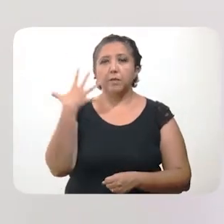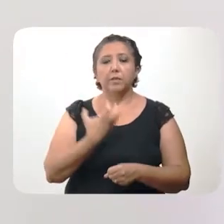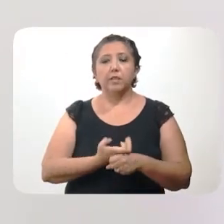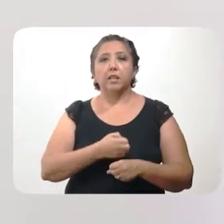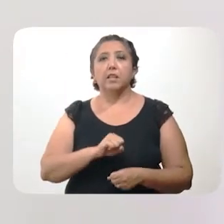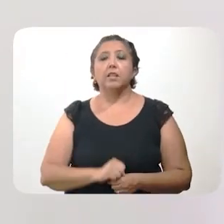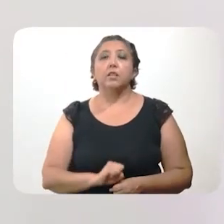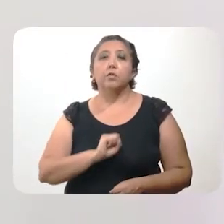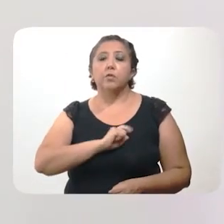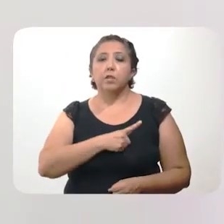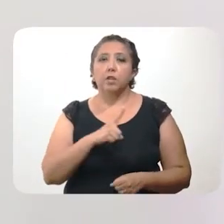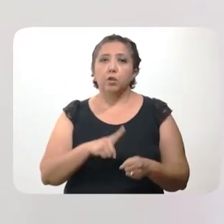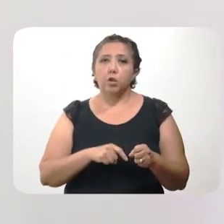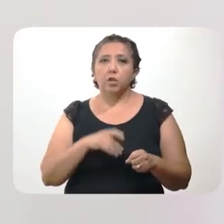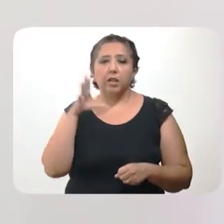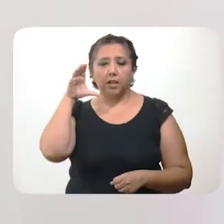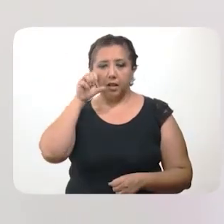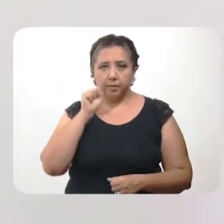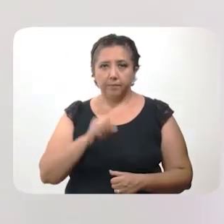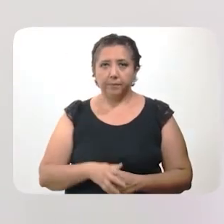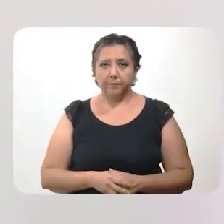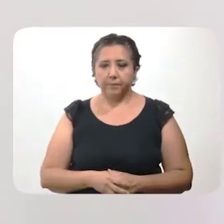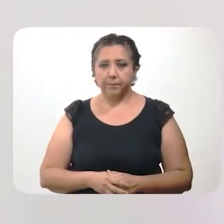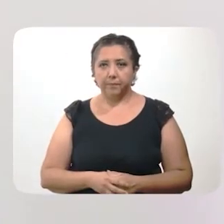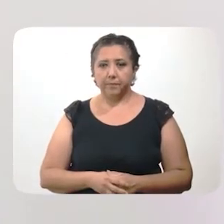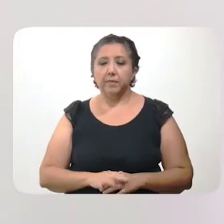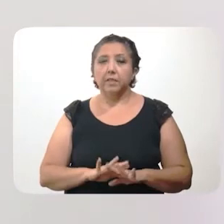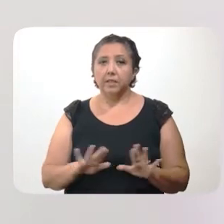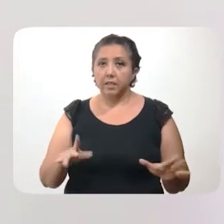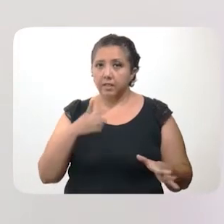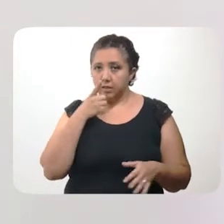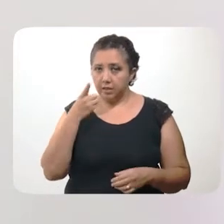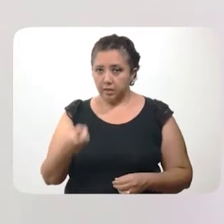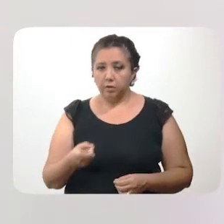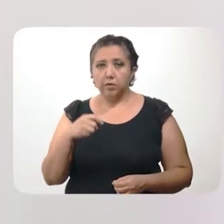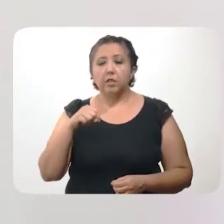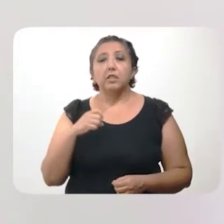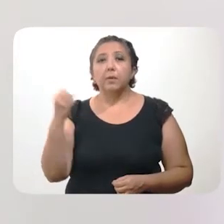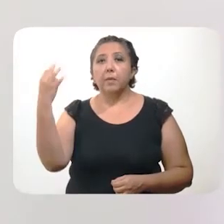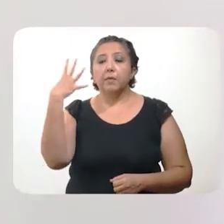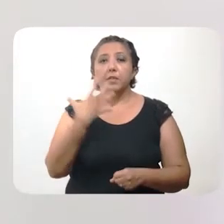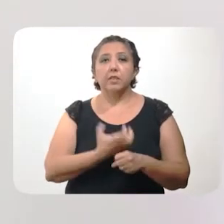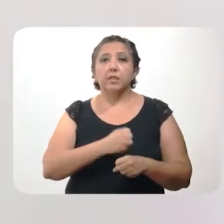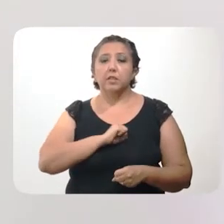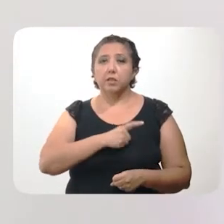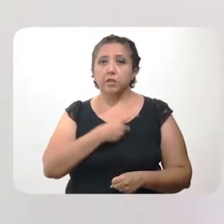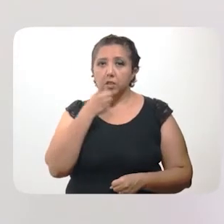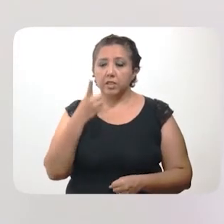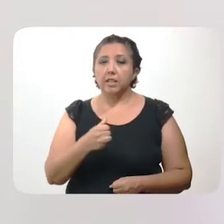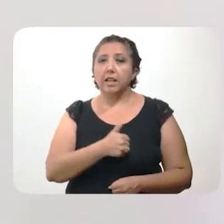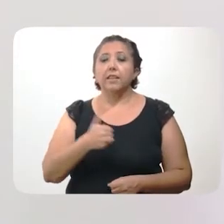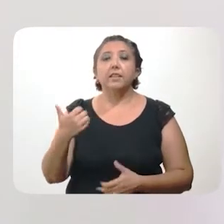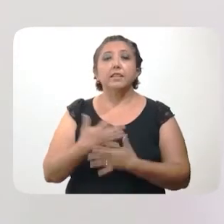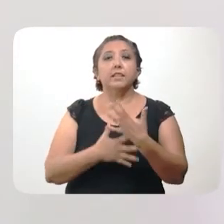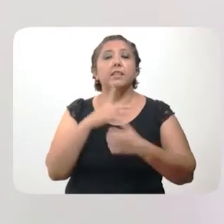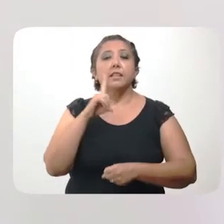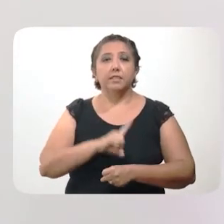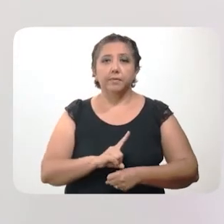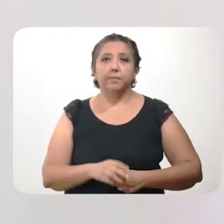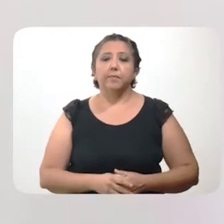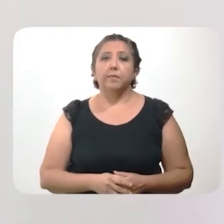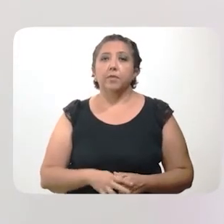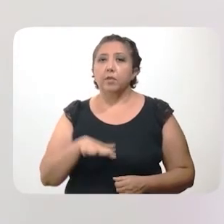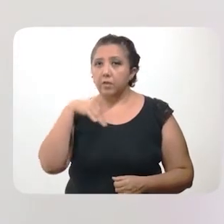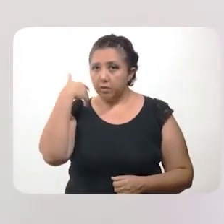del Semáforo Estatal de Salud marcan color naranja. Como se ha informado, el Semáforo Estatal de Salud se va a dar a conocer cada 15